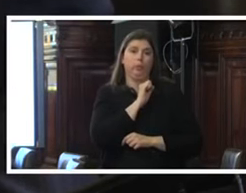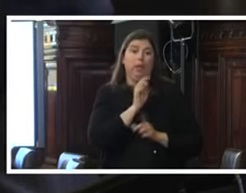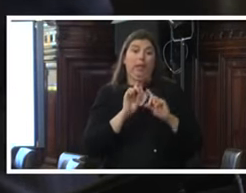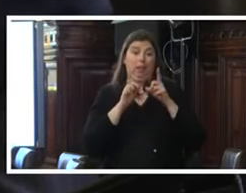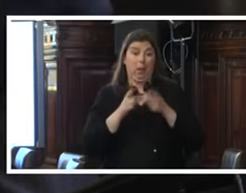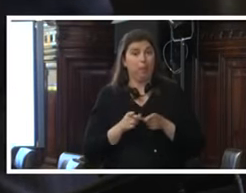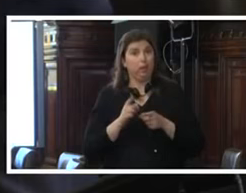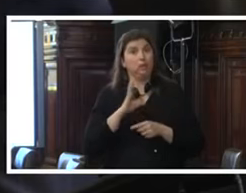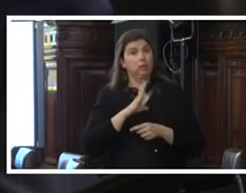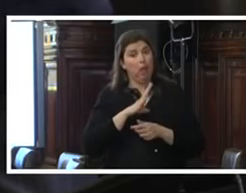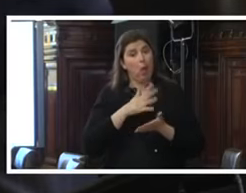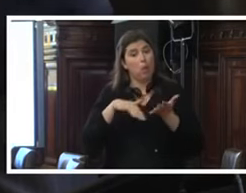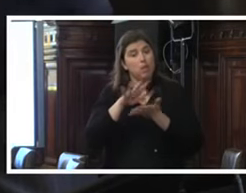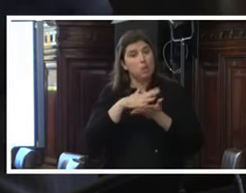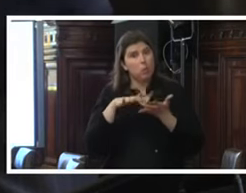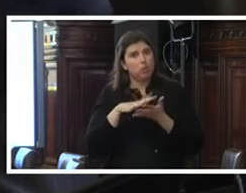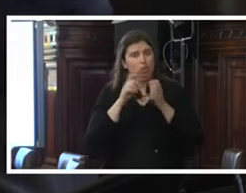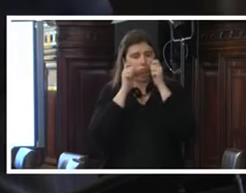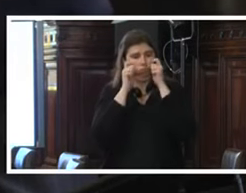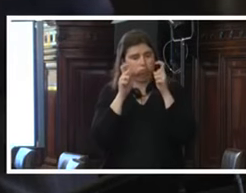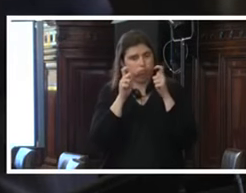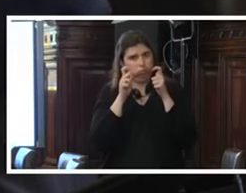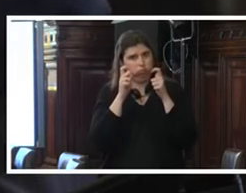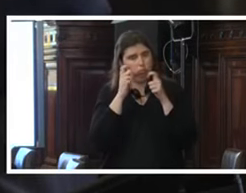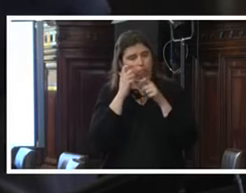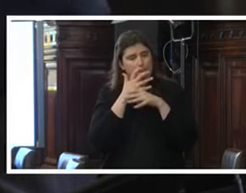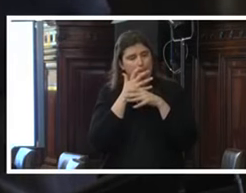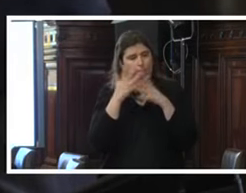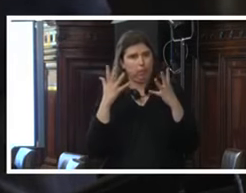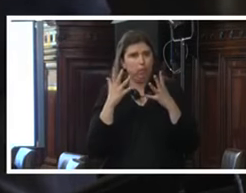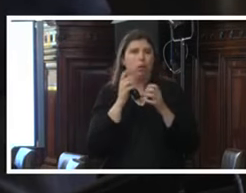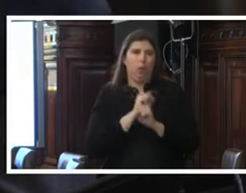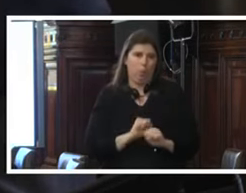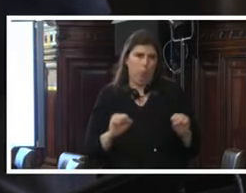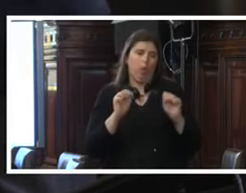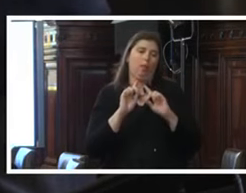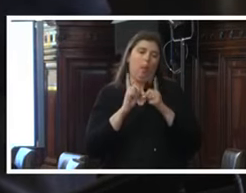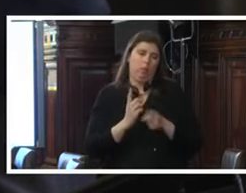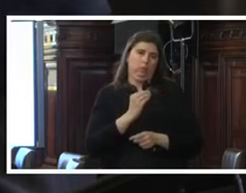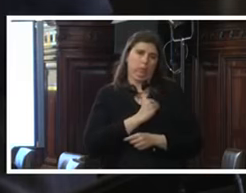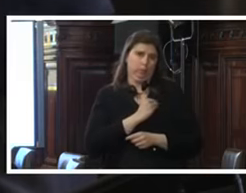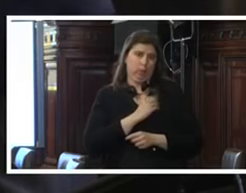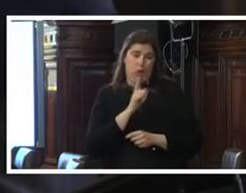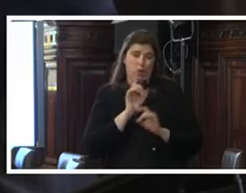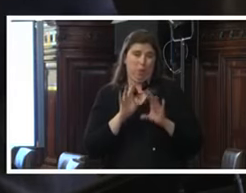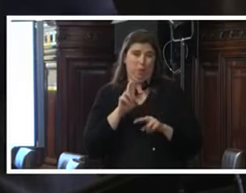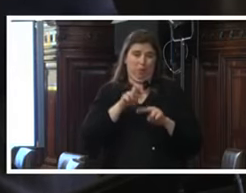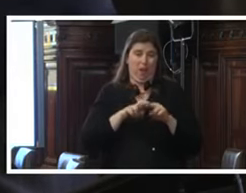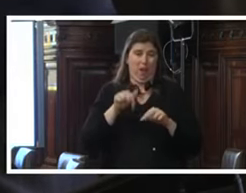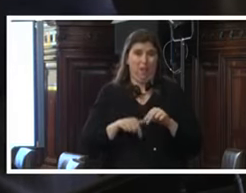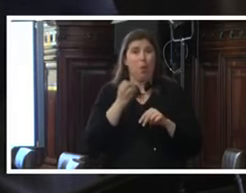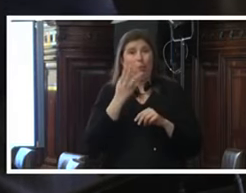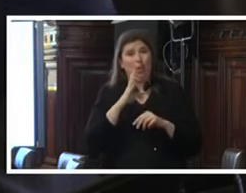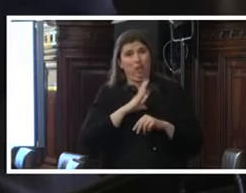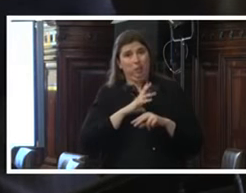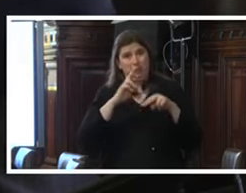hay alguna situación particularmente alarmante que todos debamos conocer no sólo los que estamos aquí sino porque estas audiencias también se siguen por internet y